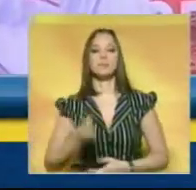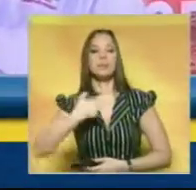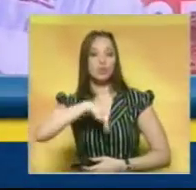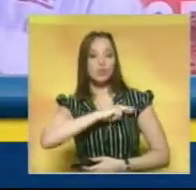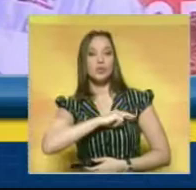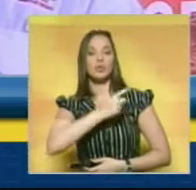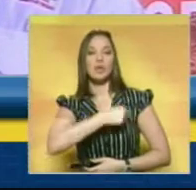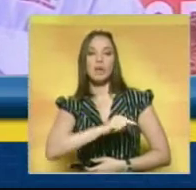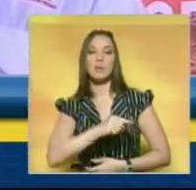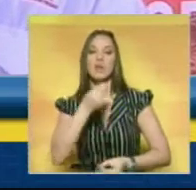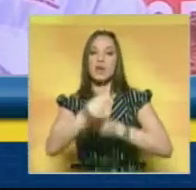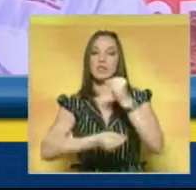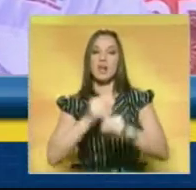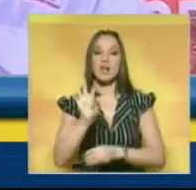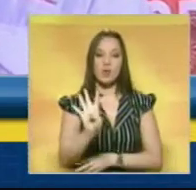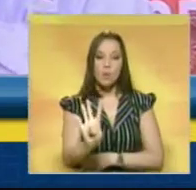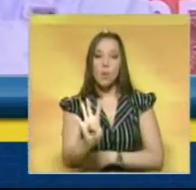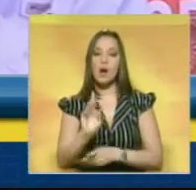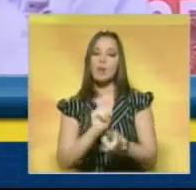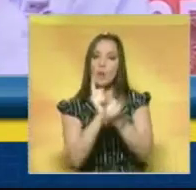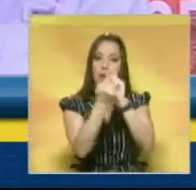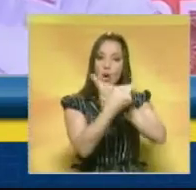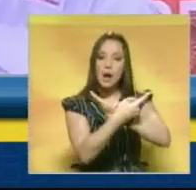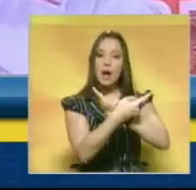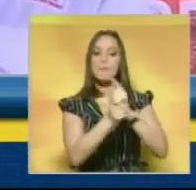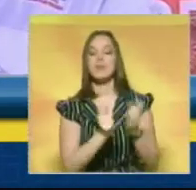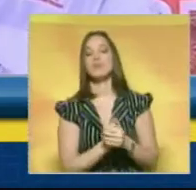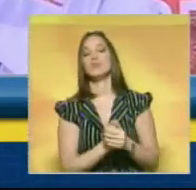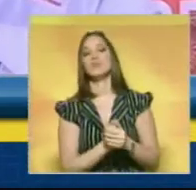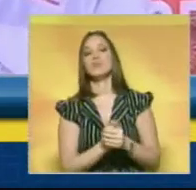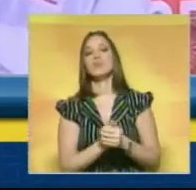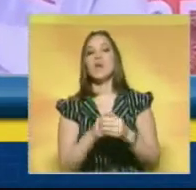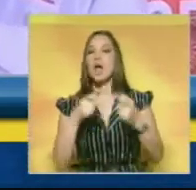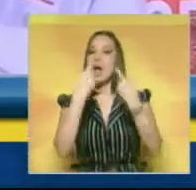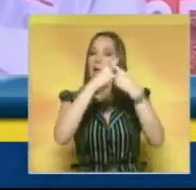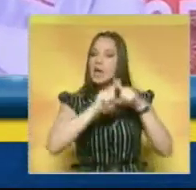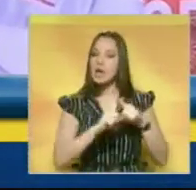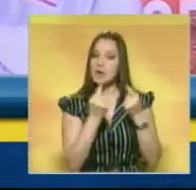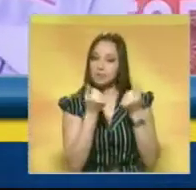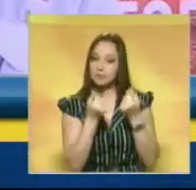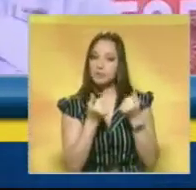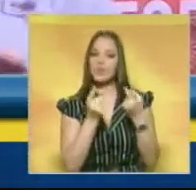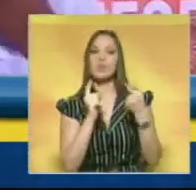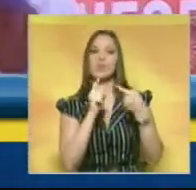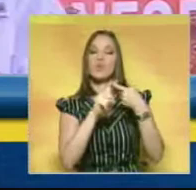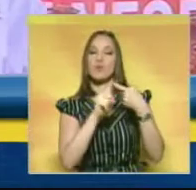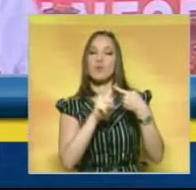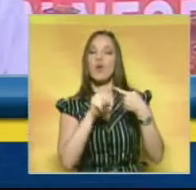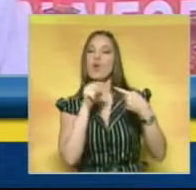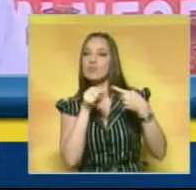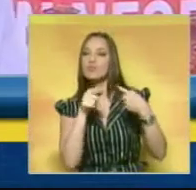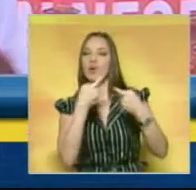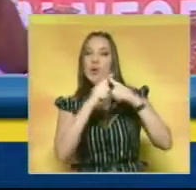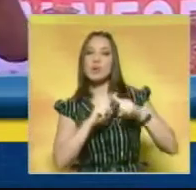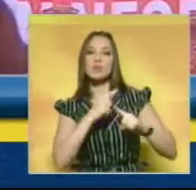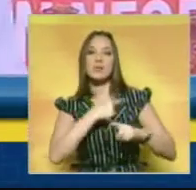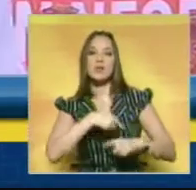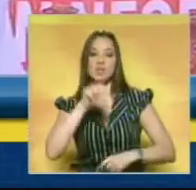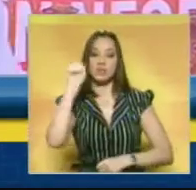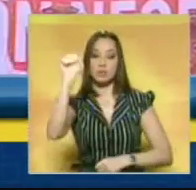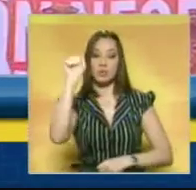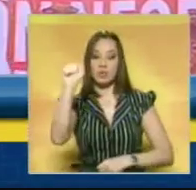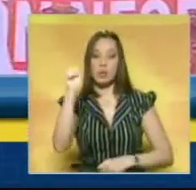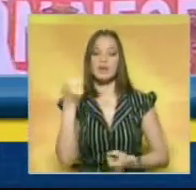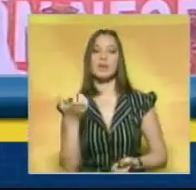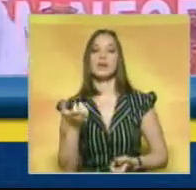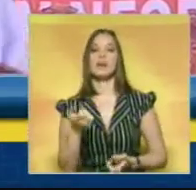estructurales. El cambio del modelo económico, ¿verdad? Para tener una economía socialista, una economía